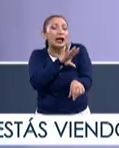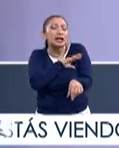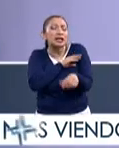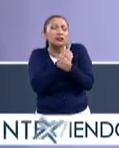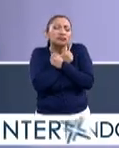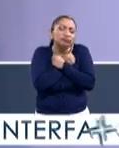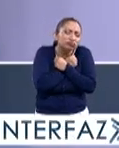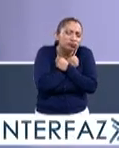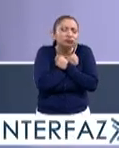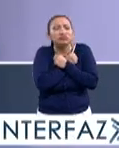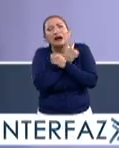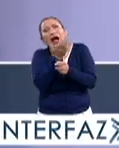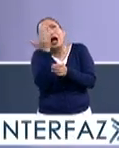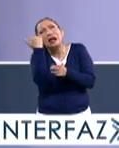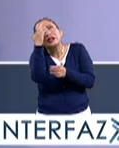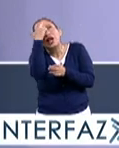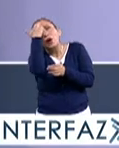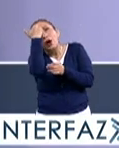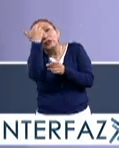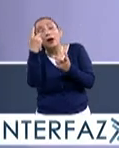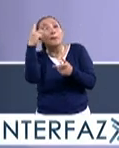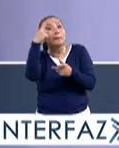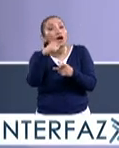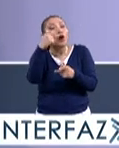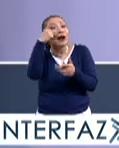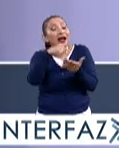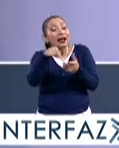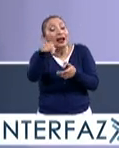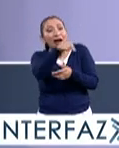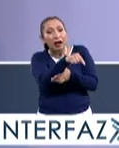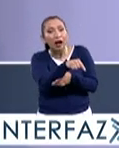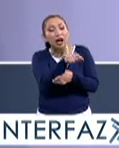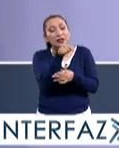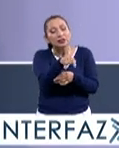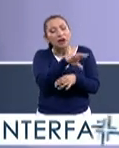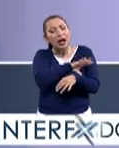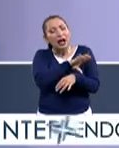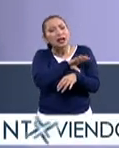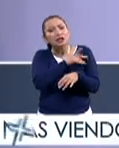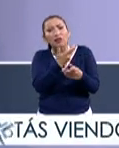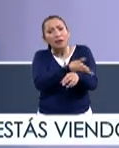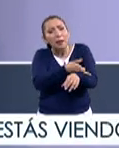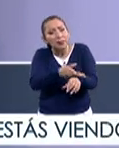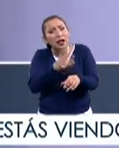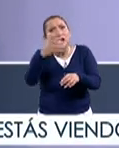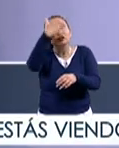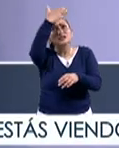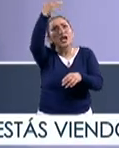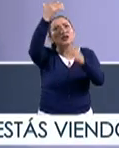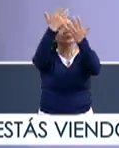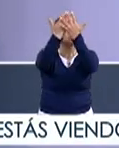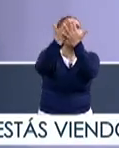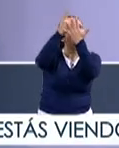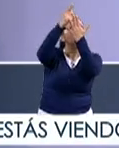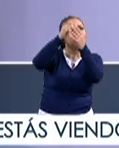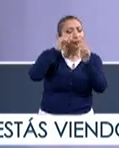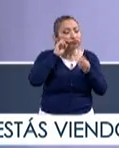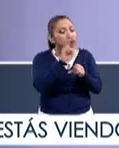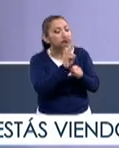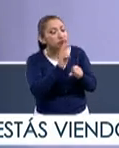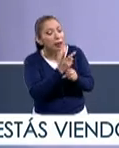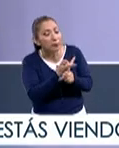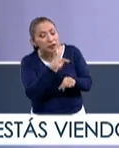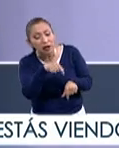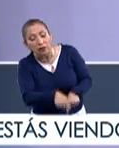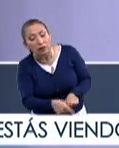queridos, con los que los mexicanos consideramos que esos seres queridos están en el cielo y están alertas a lo que